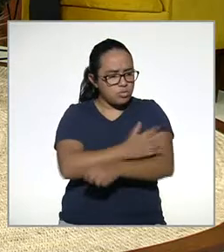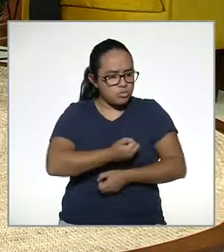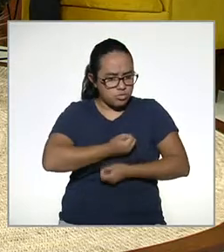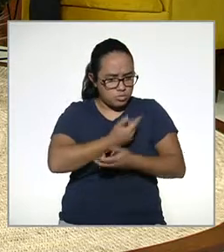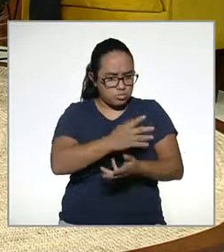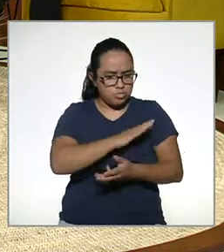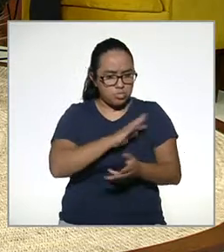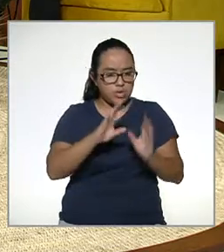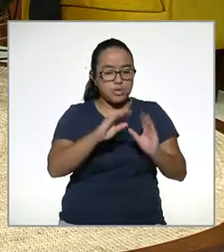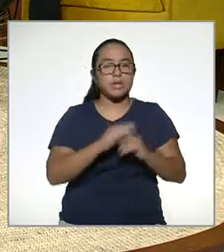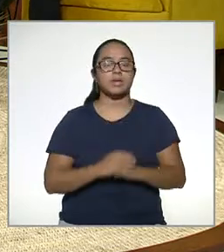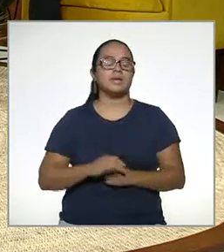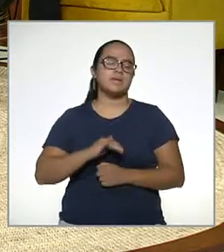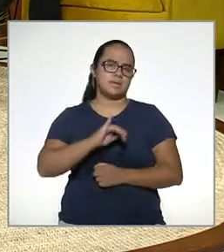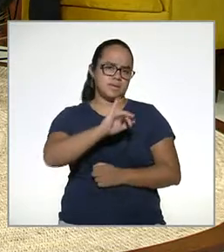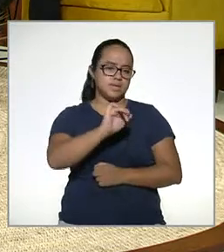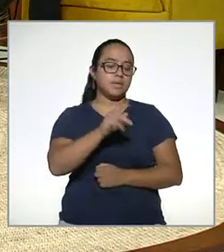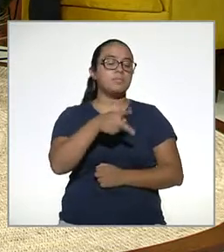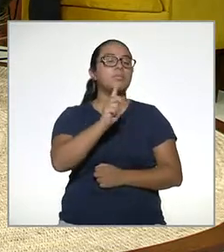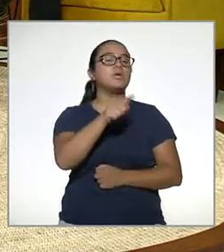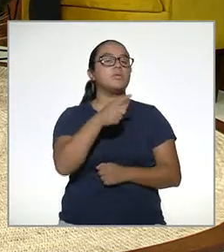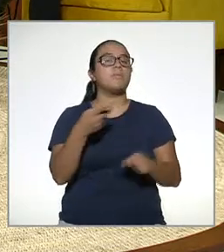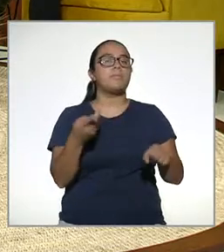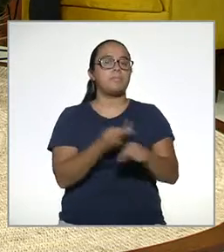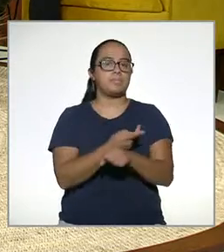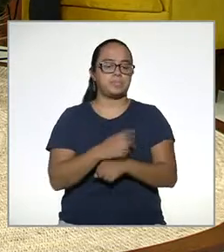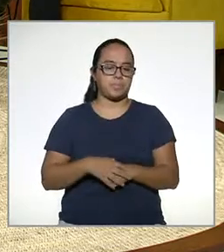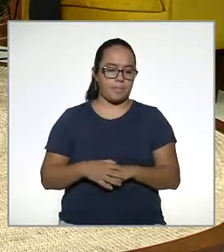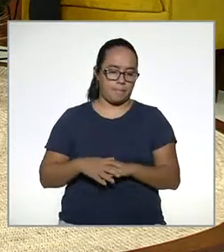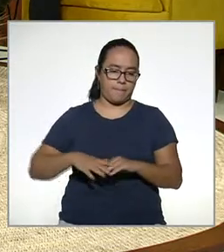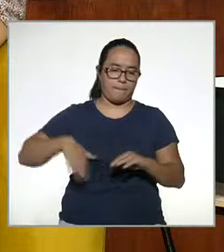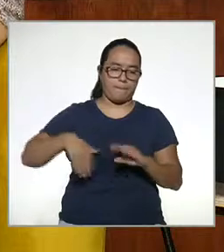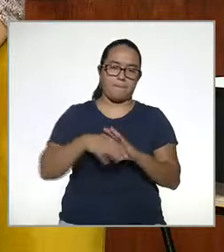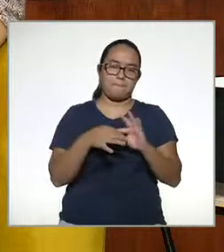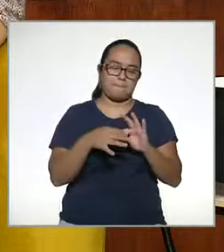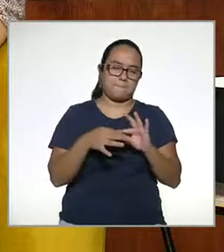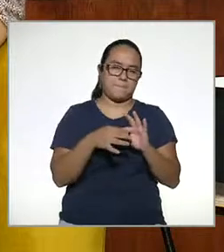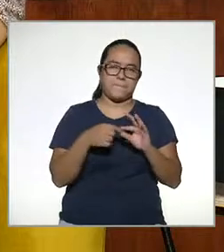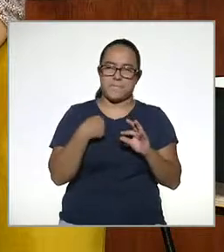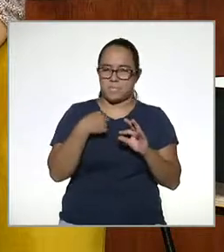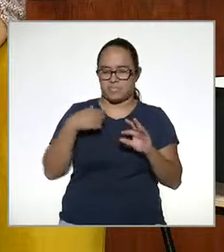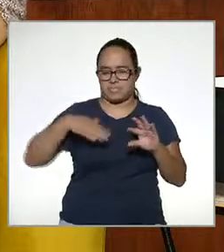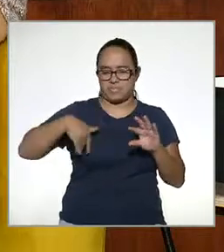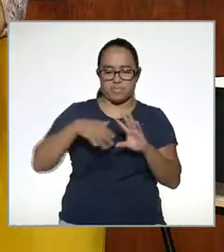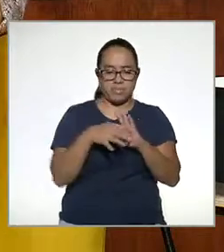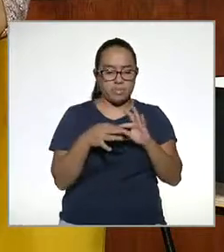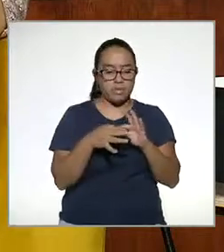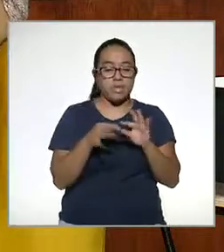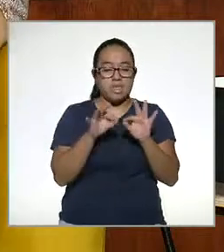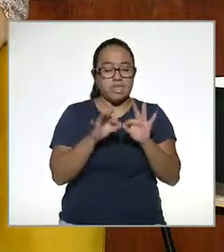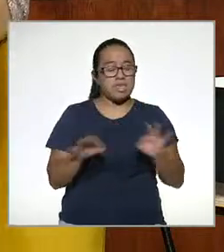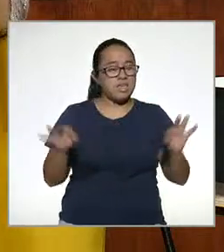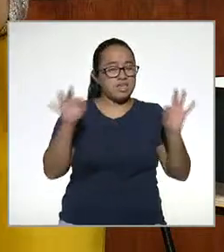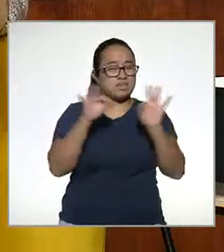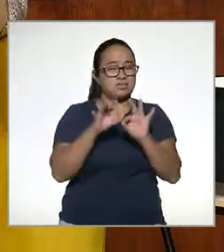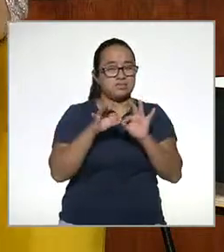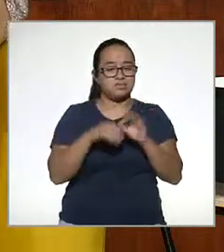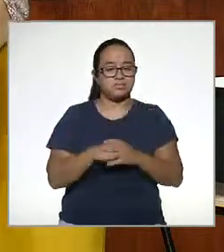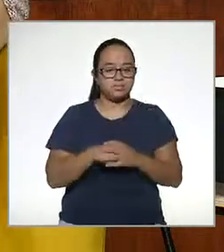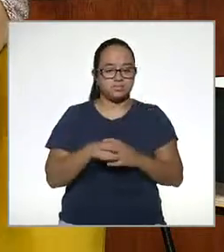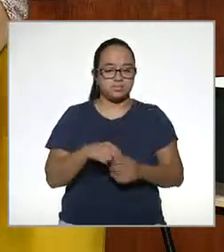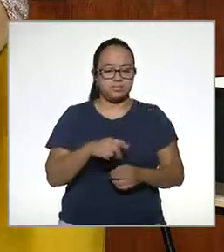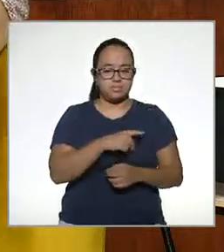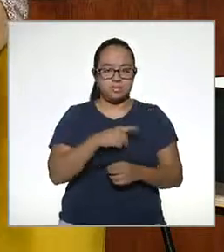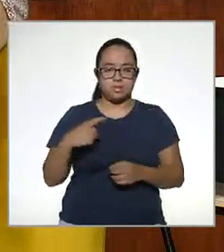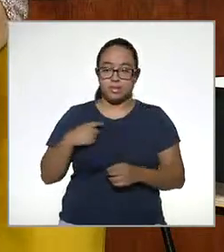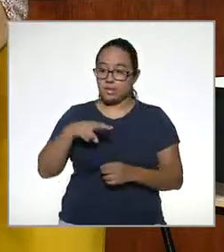Sí, lo que sucede aquí es que, es lo que decías, por eso decía yo hace un momento que es, es bien importante voltear